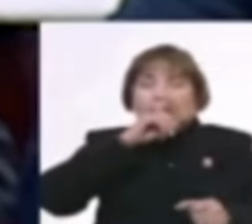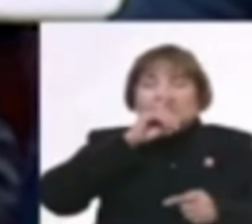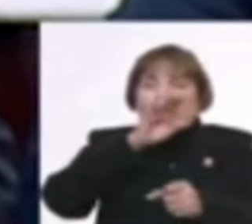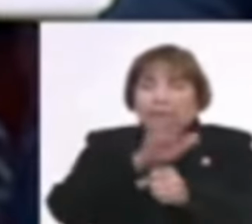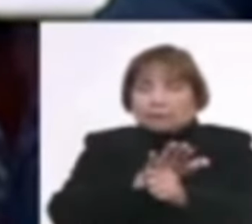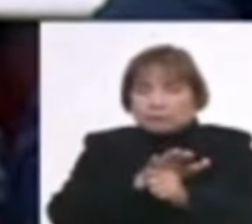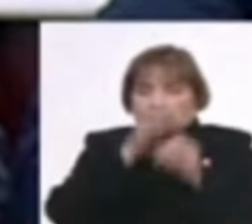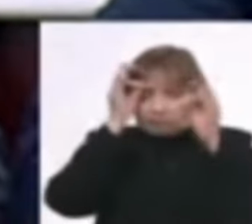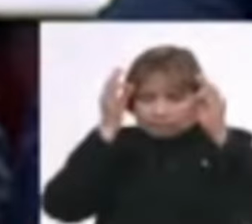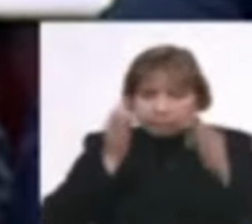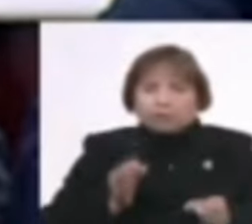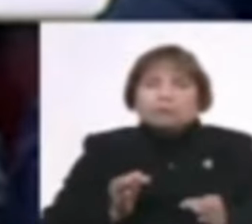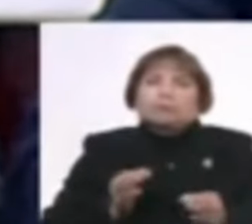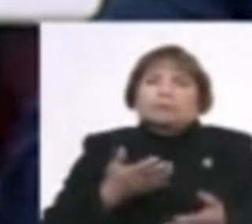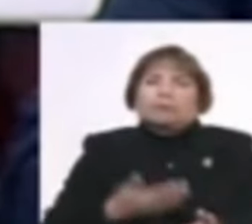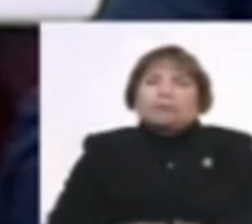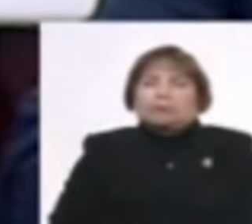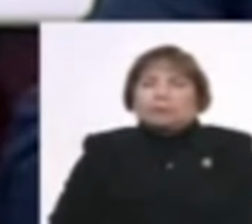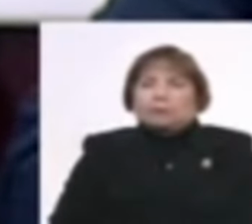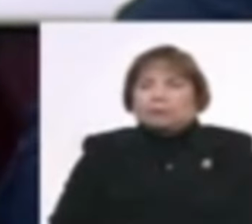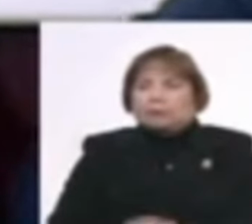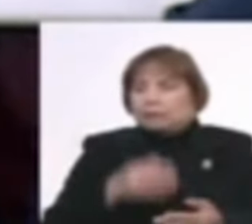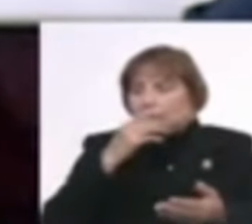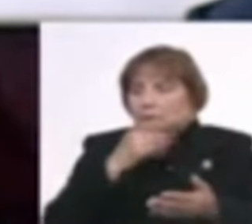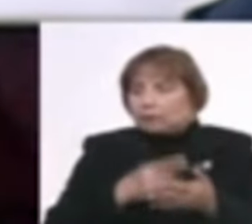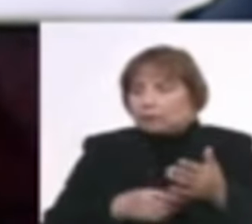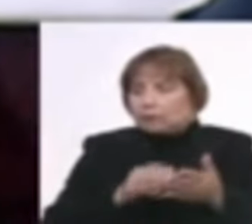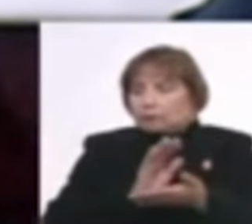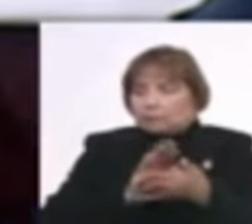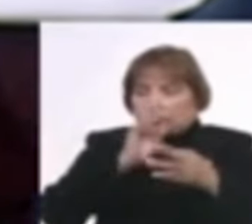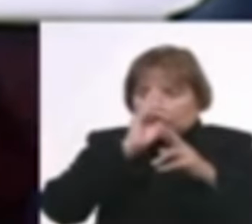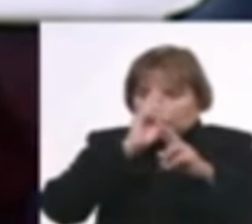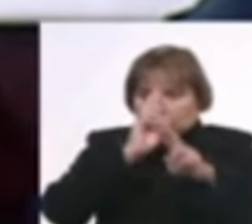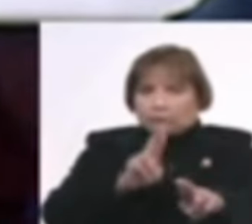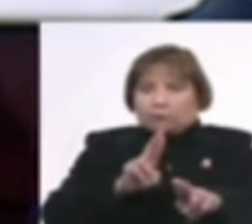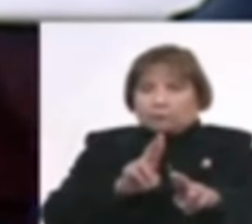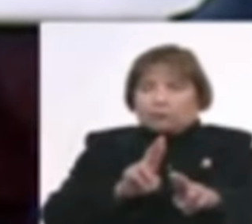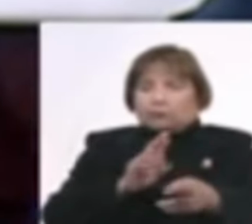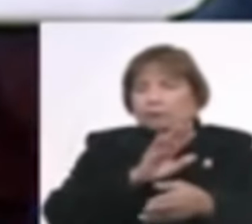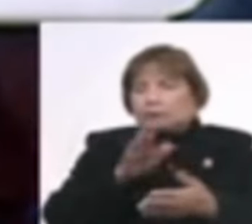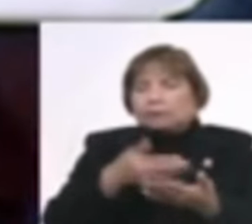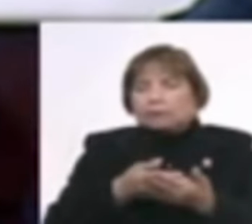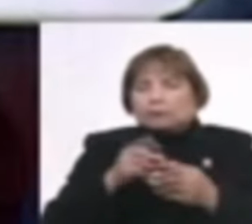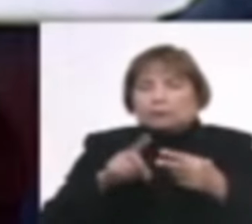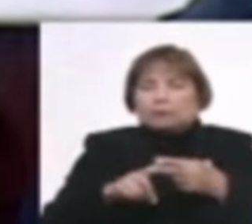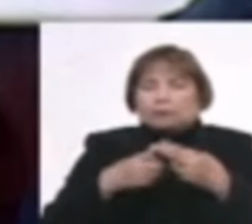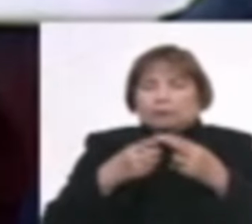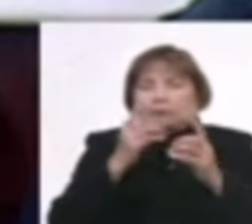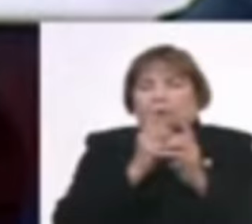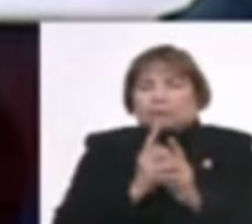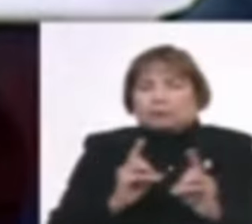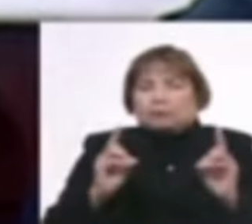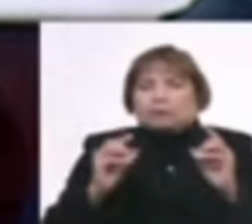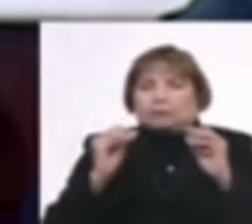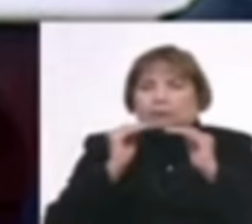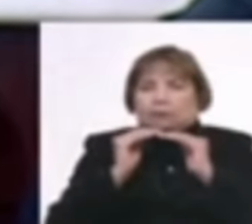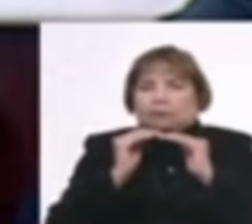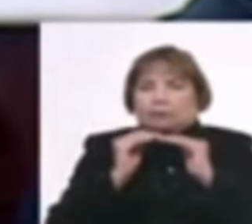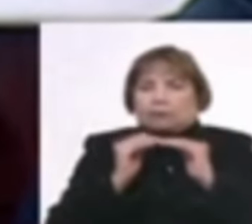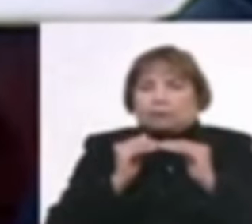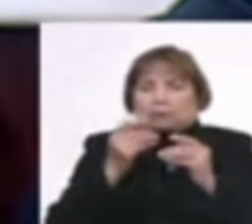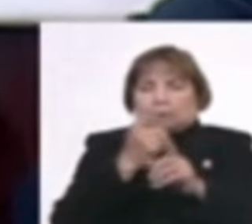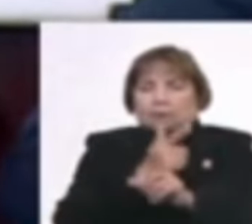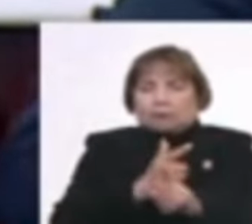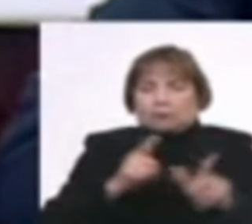compromiso e indudablemente luchar por el respeto de los principios democráticos, por